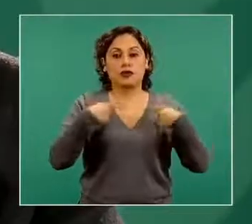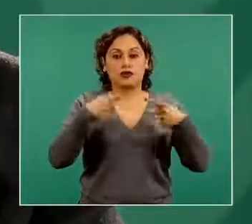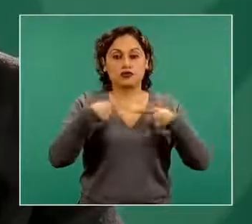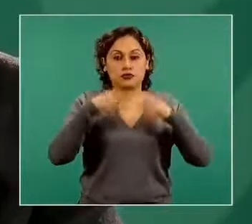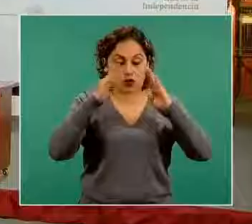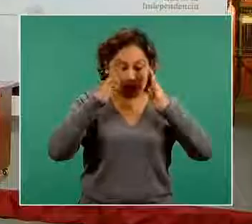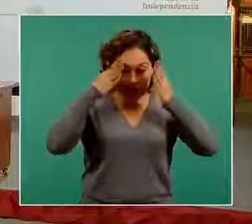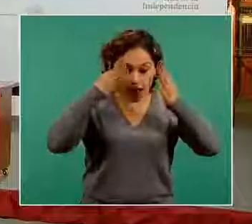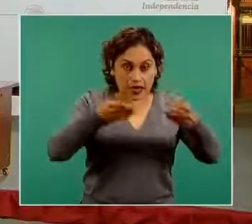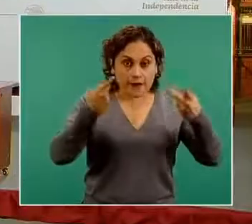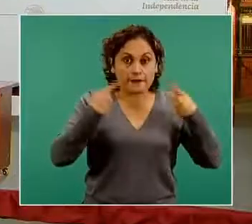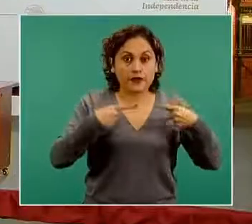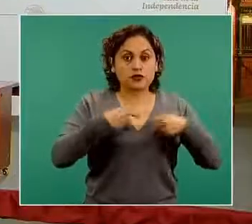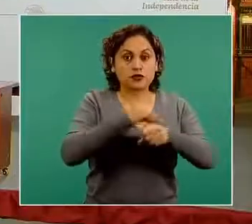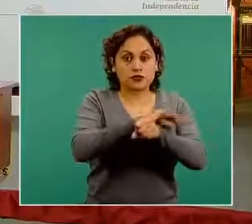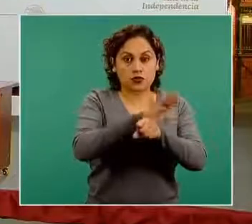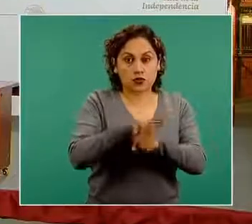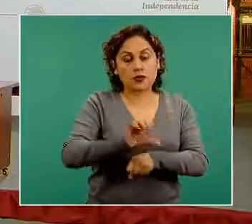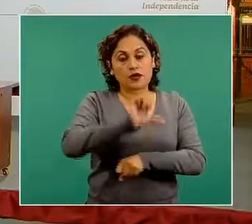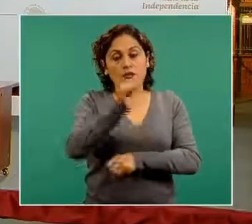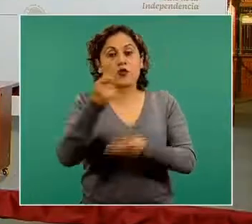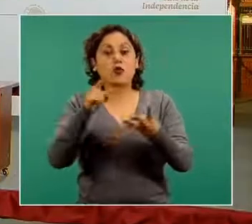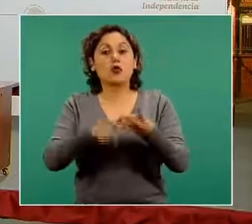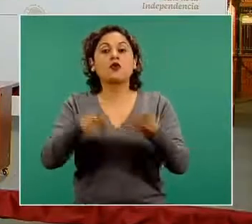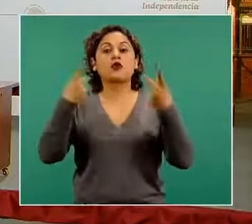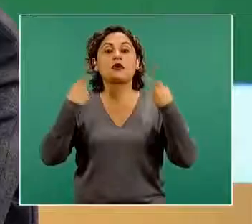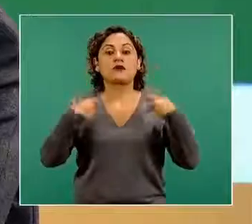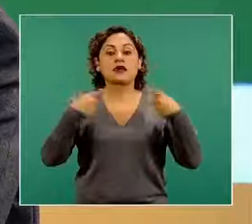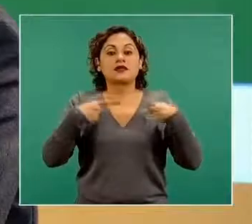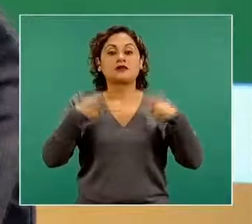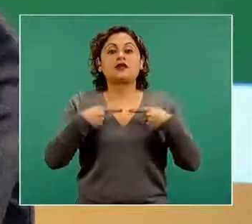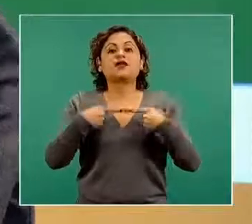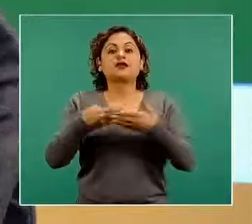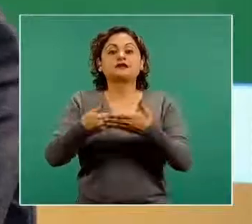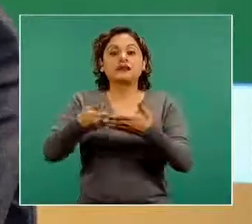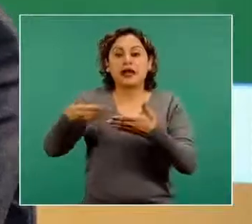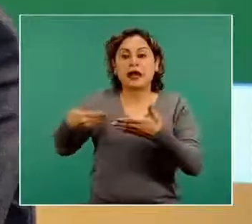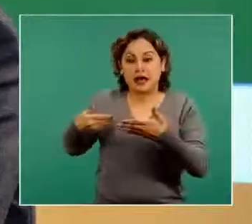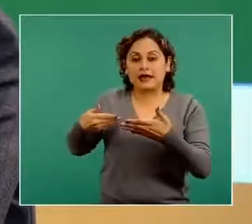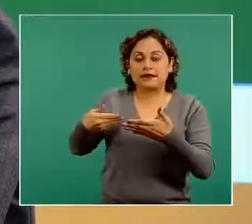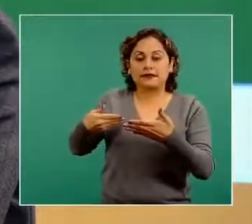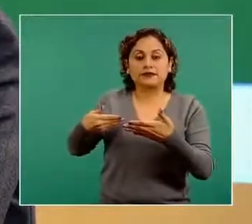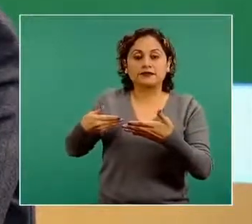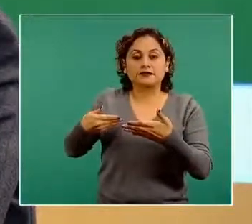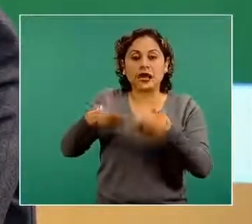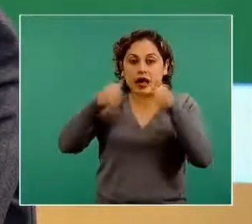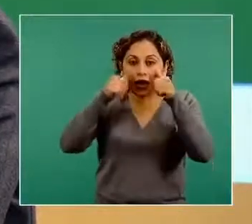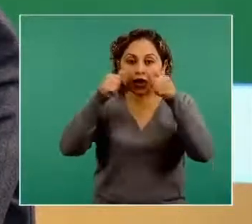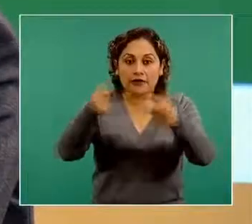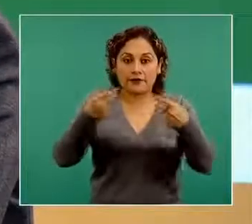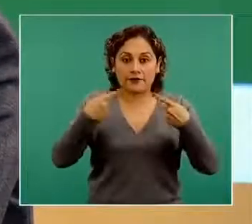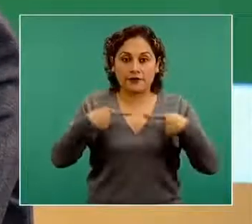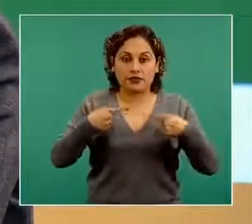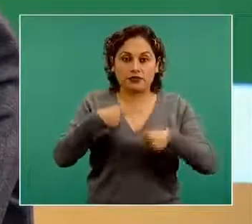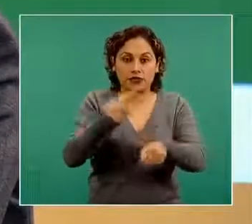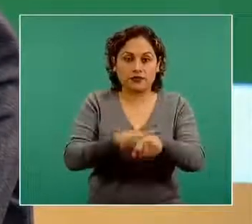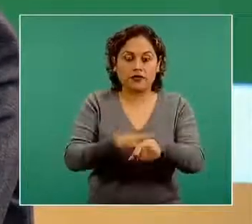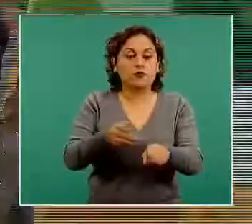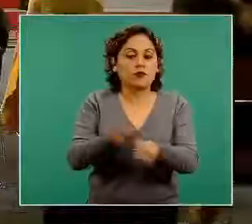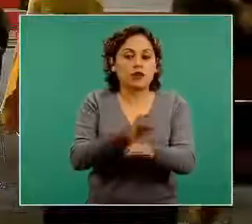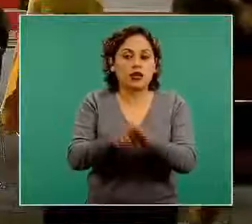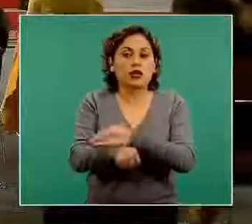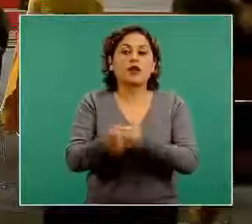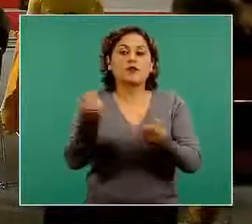el personal de la atención prehospitalaria COVID. Estos son las ambulancias, los centros reguladores de urgencias médicas,